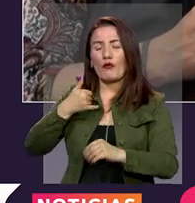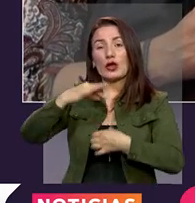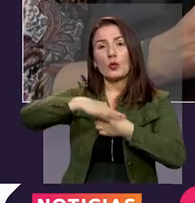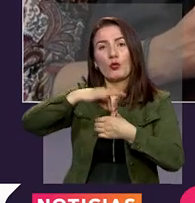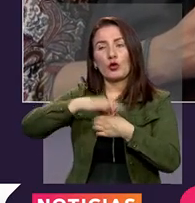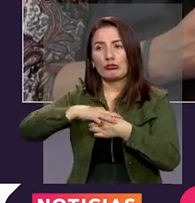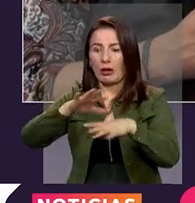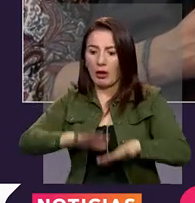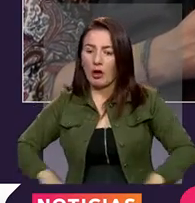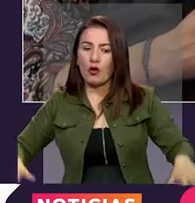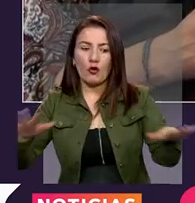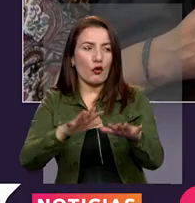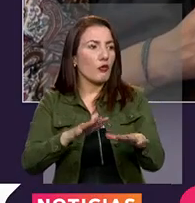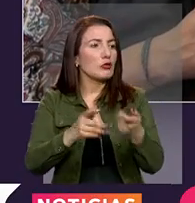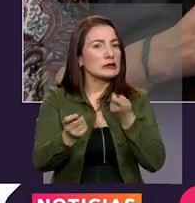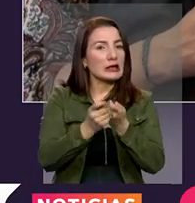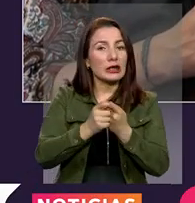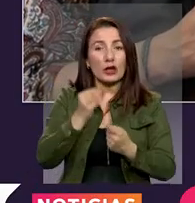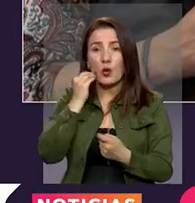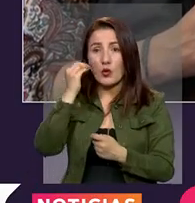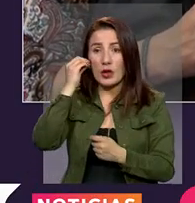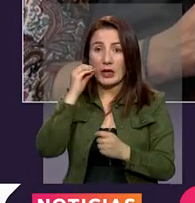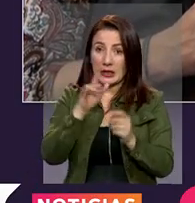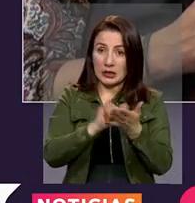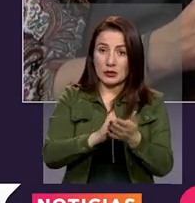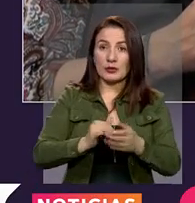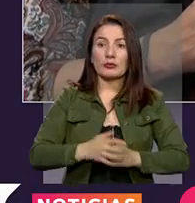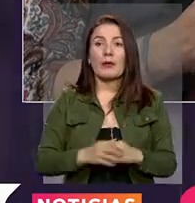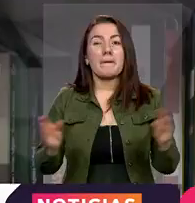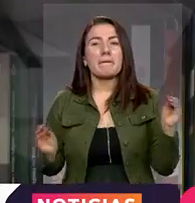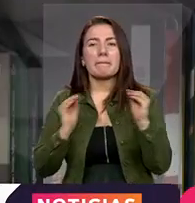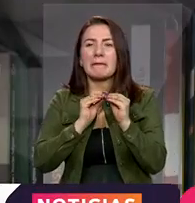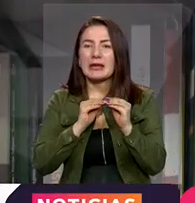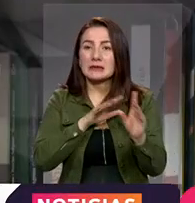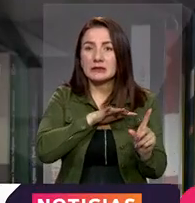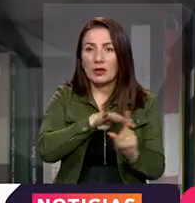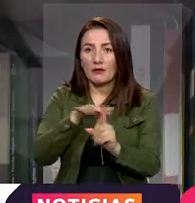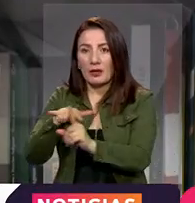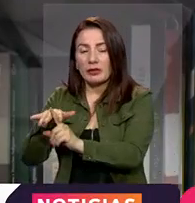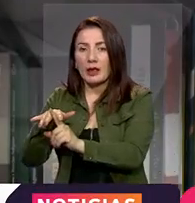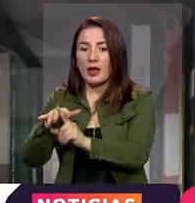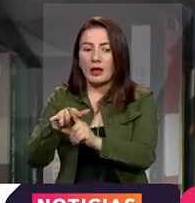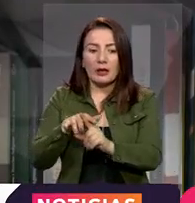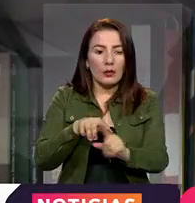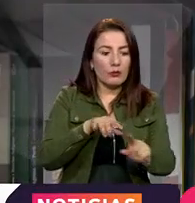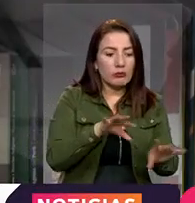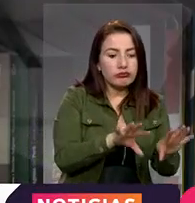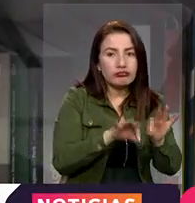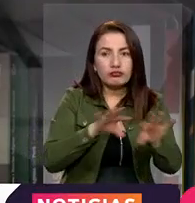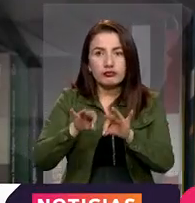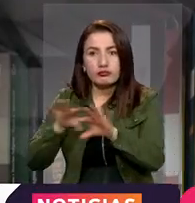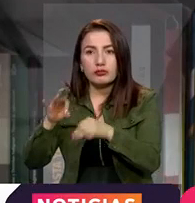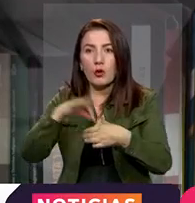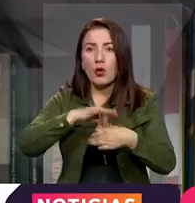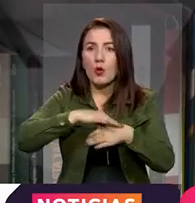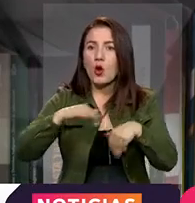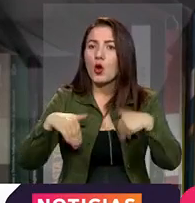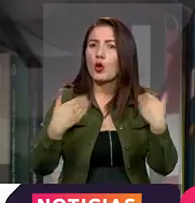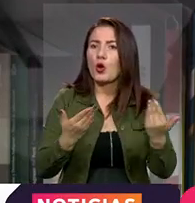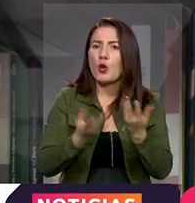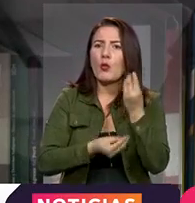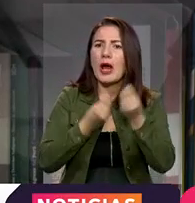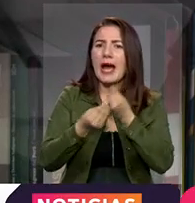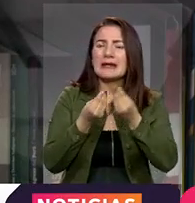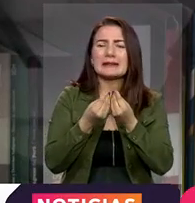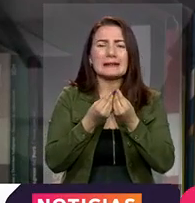un lugar cercano a su hogar. Ese por una parte. Y otro que afecta el escrutinio en sí mismo, y es cuál